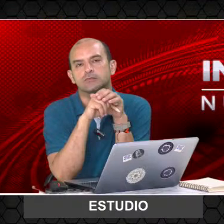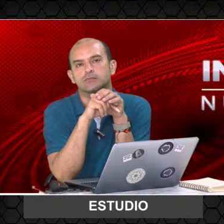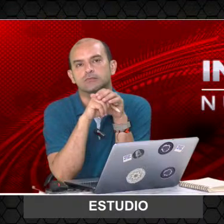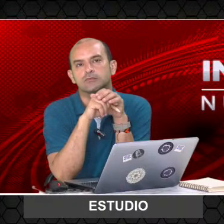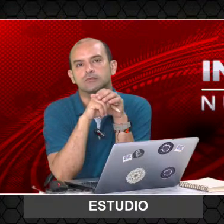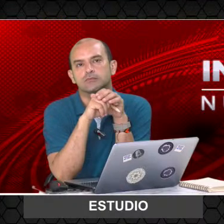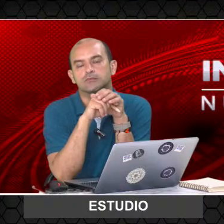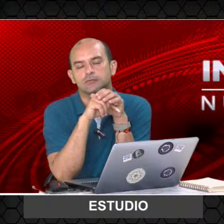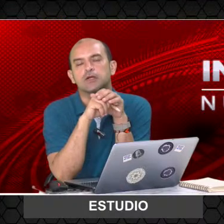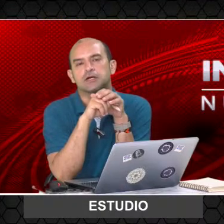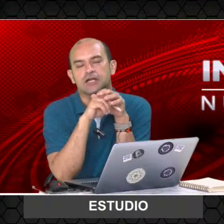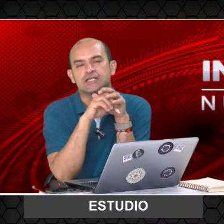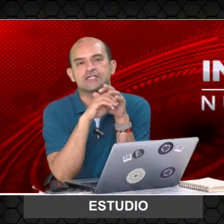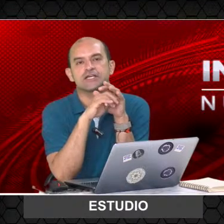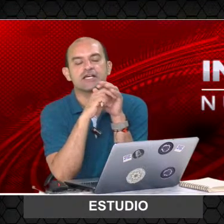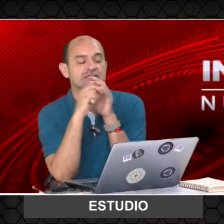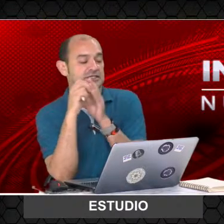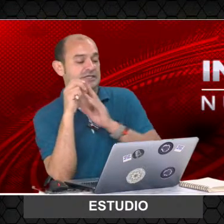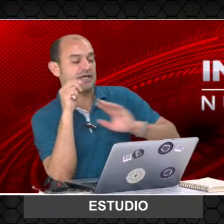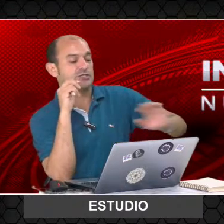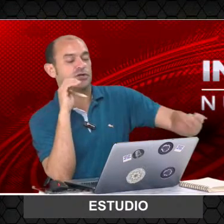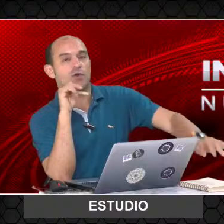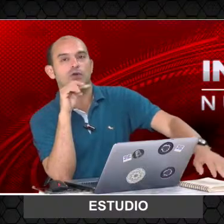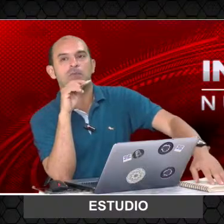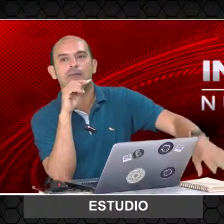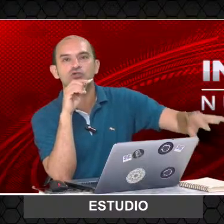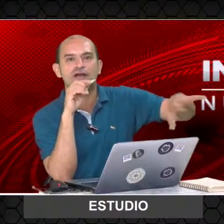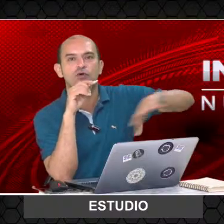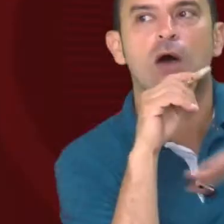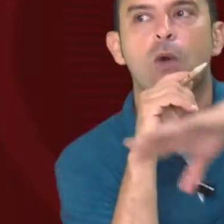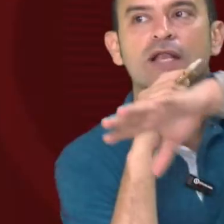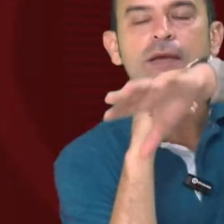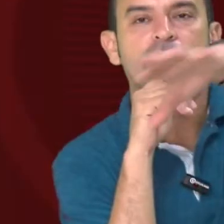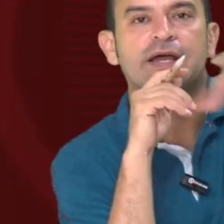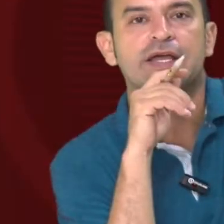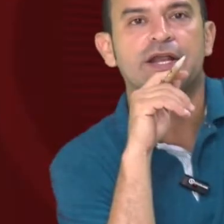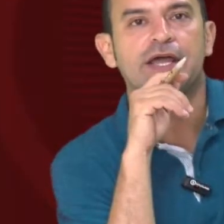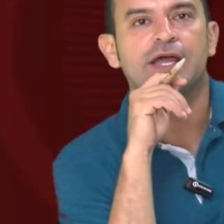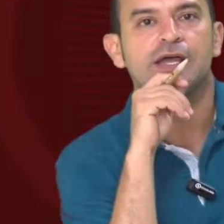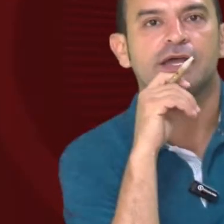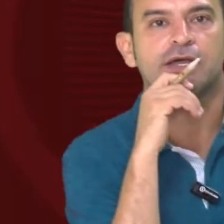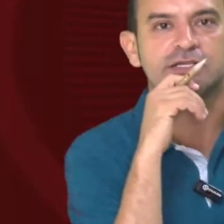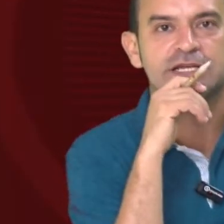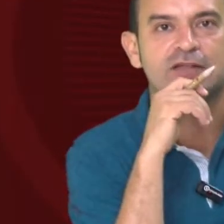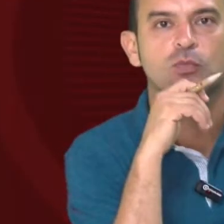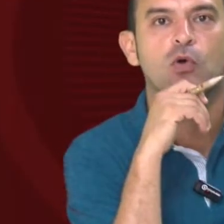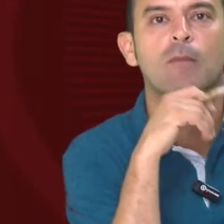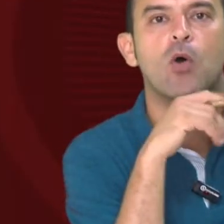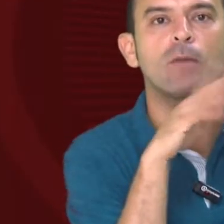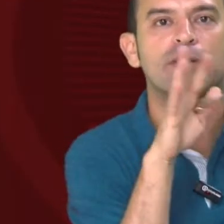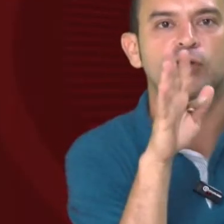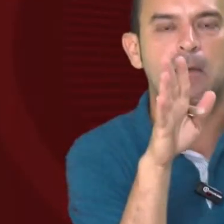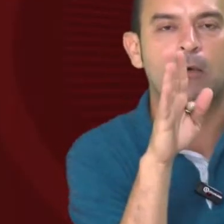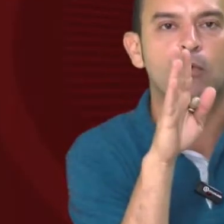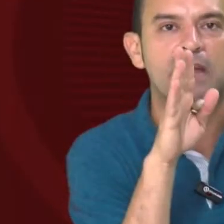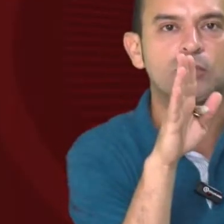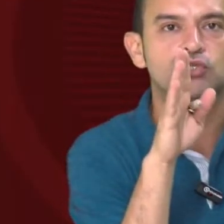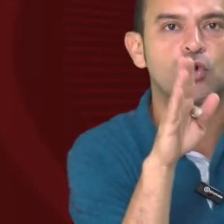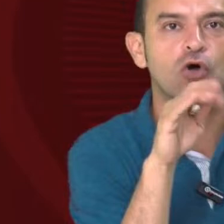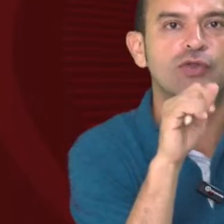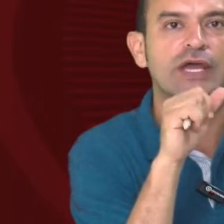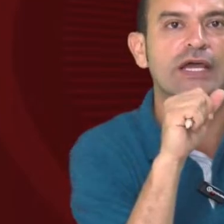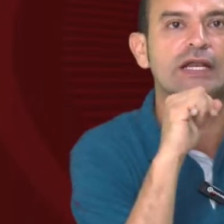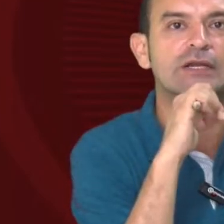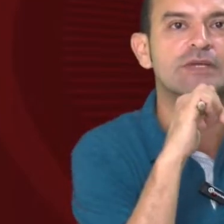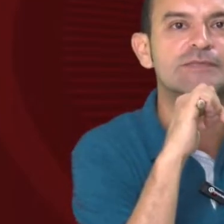rodearlas. Muchas gracias. Gracias, gracias, Edison. Y bueno, vamos dando la vuelta para ir cerrando poco a poco el panorama.